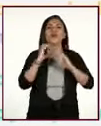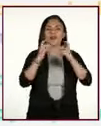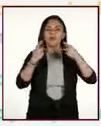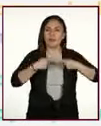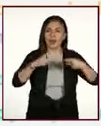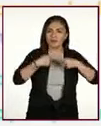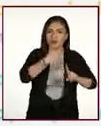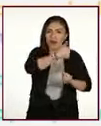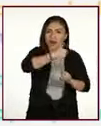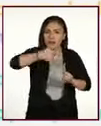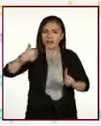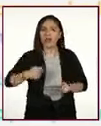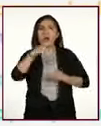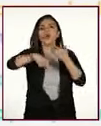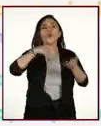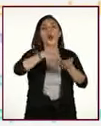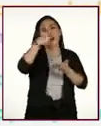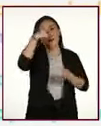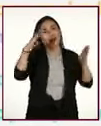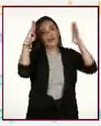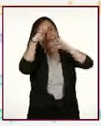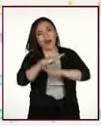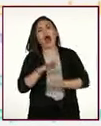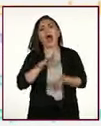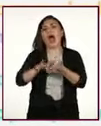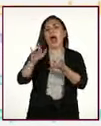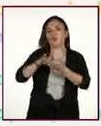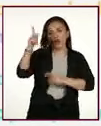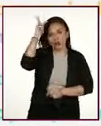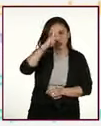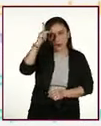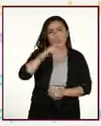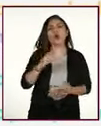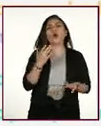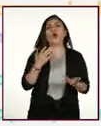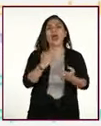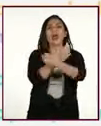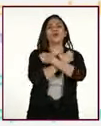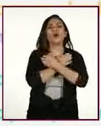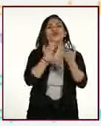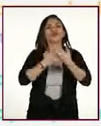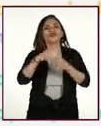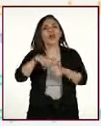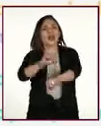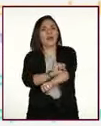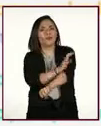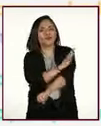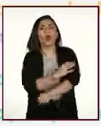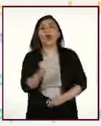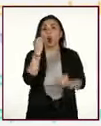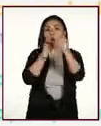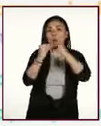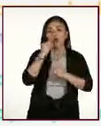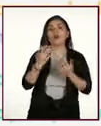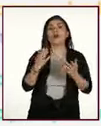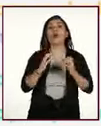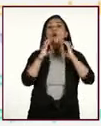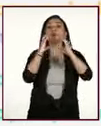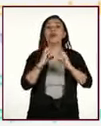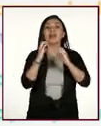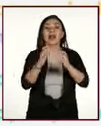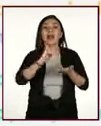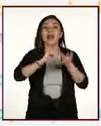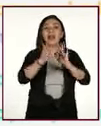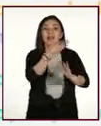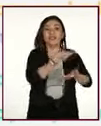espacios recreativos, información, apoyo psicológico, educación socioemocional, alimentación, cuidar las redes sociales, sana